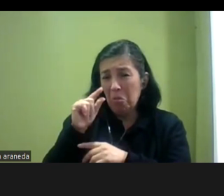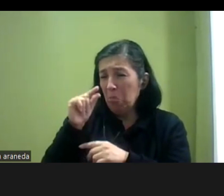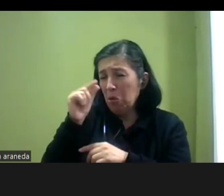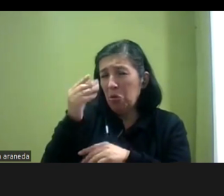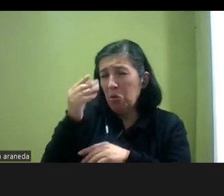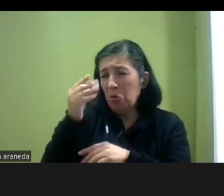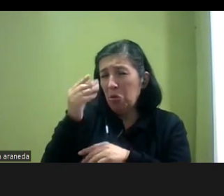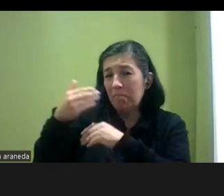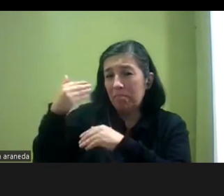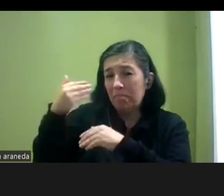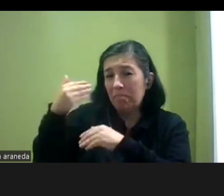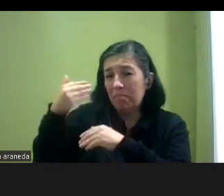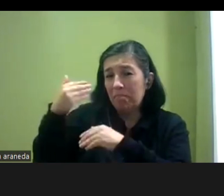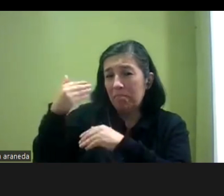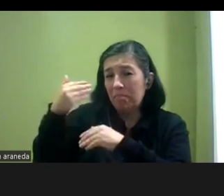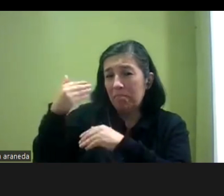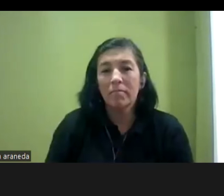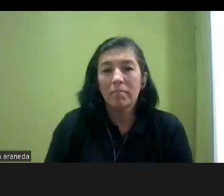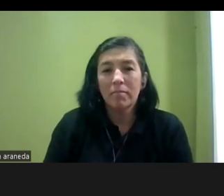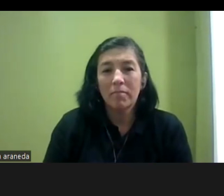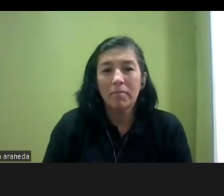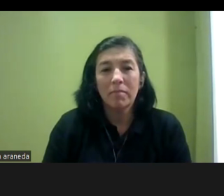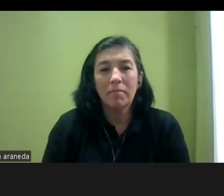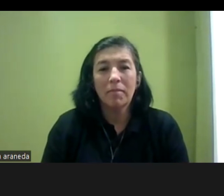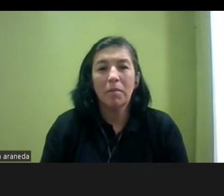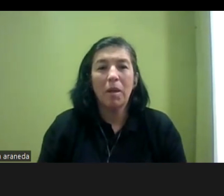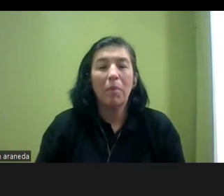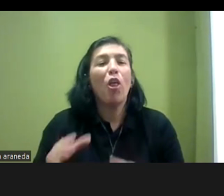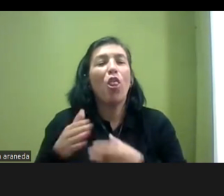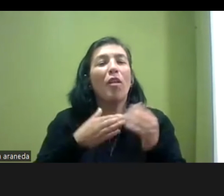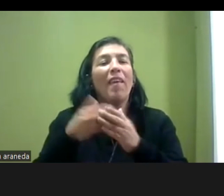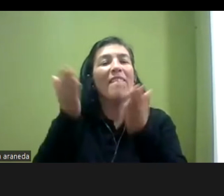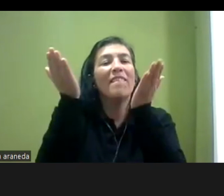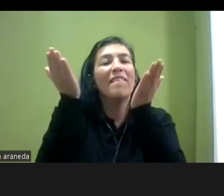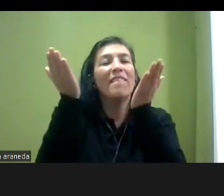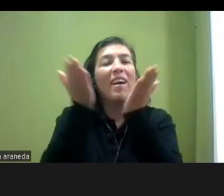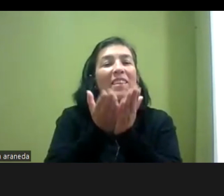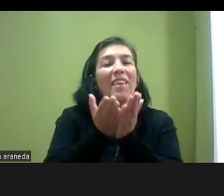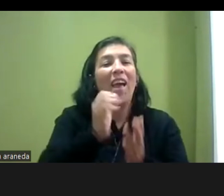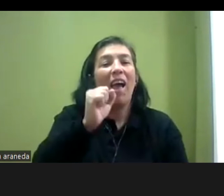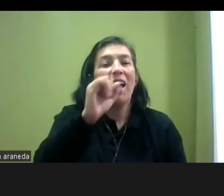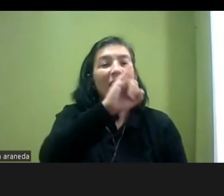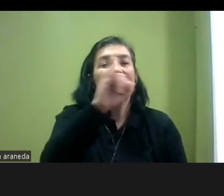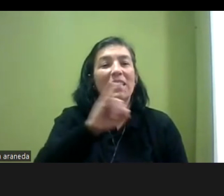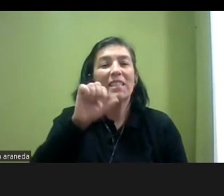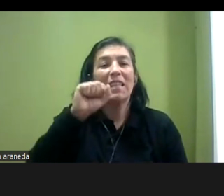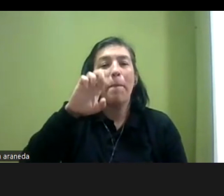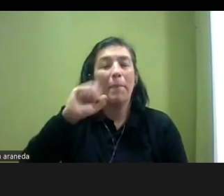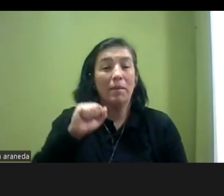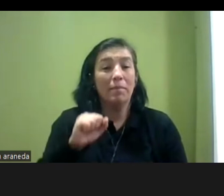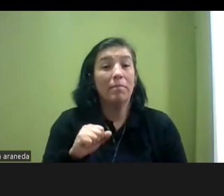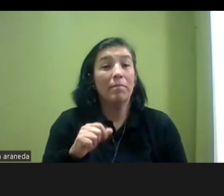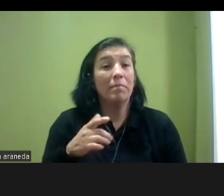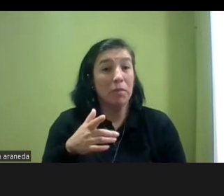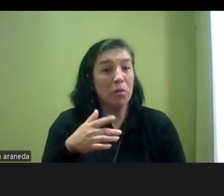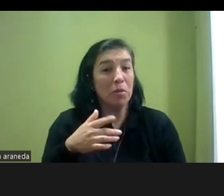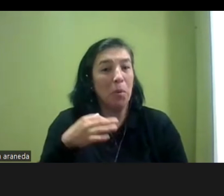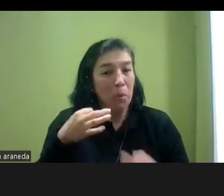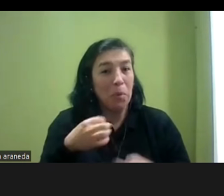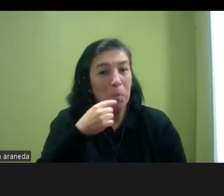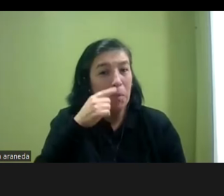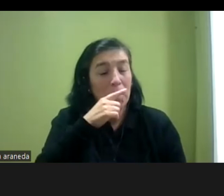atrás, de algodonares de Azapa. Sí, le pregunté porque conozco el caso de